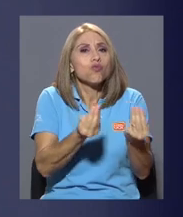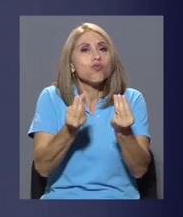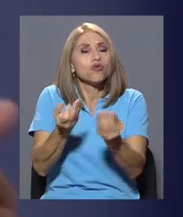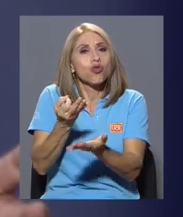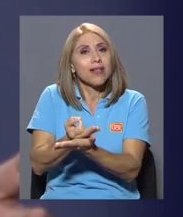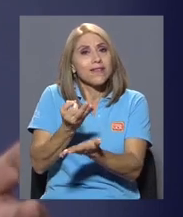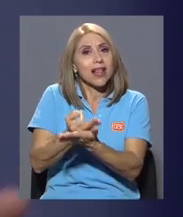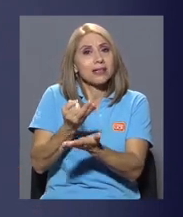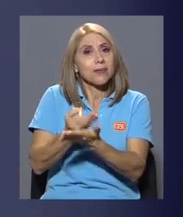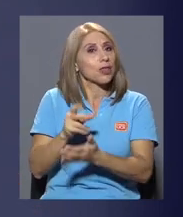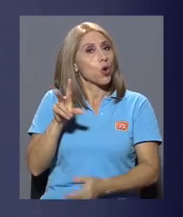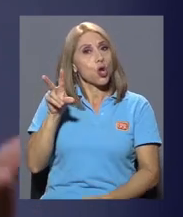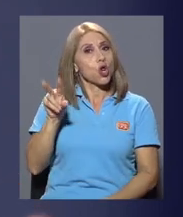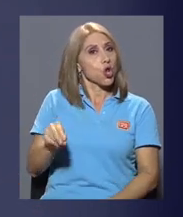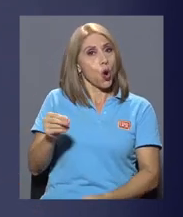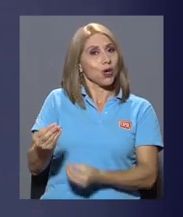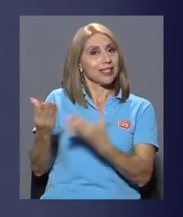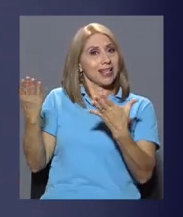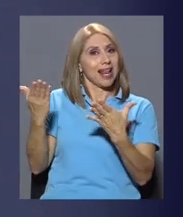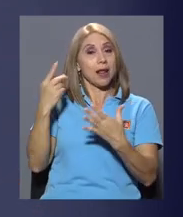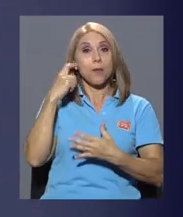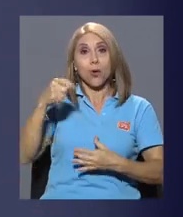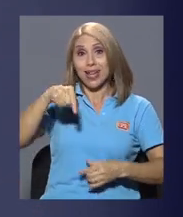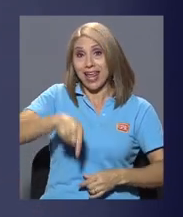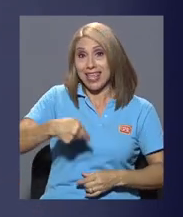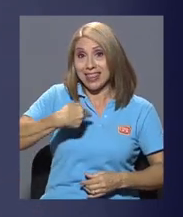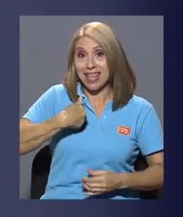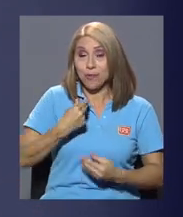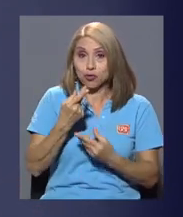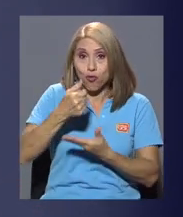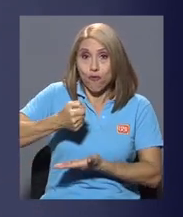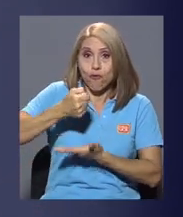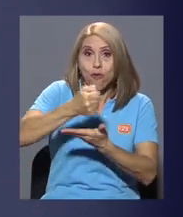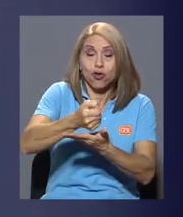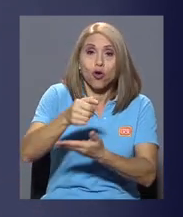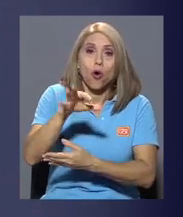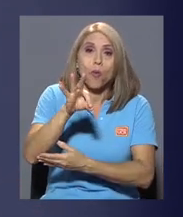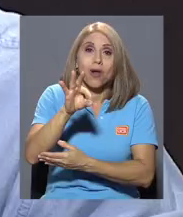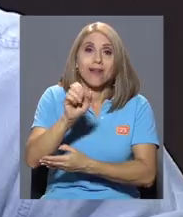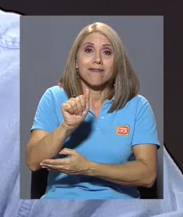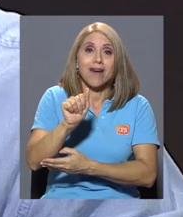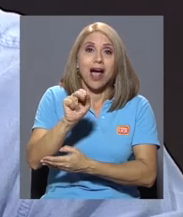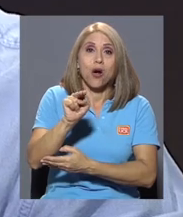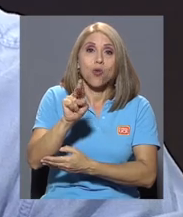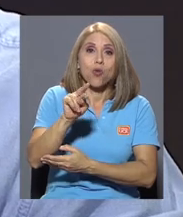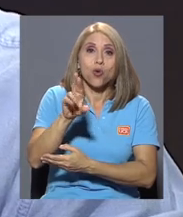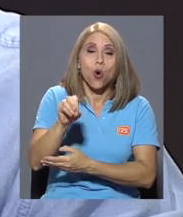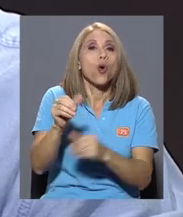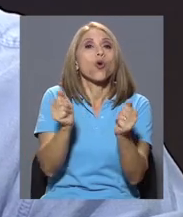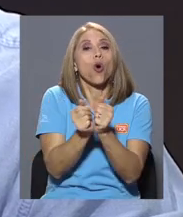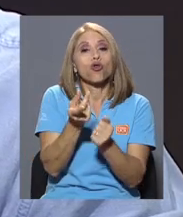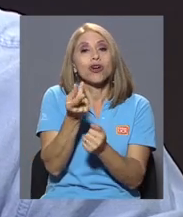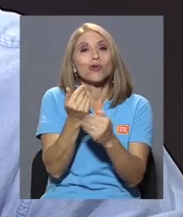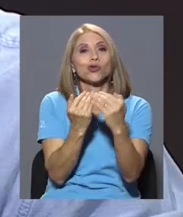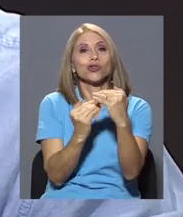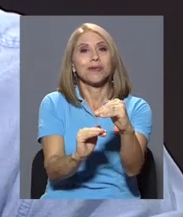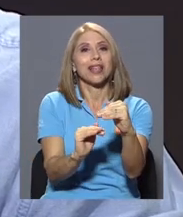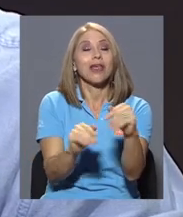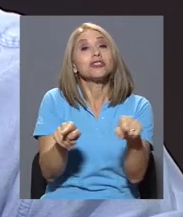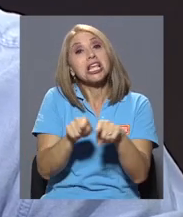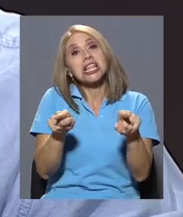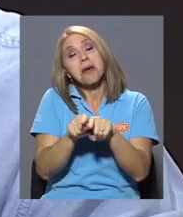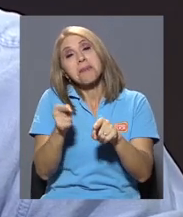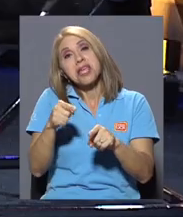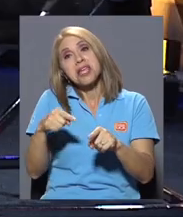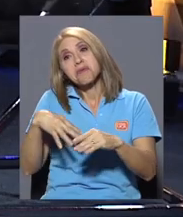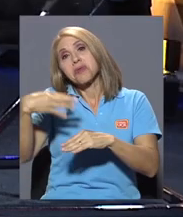no está tal porque aquí bueno tenemos un fondo como el fauno que tendrá recursos limitados y habrán otros recursos en